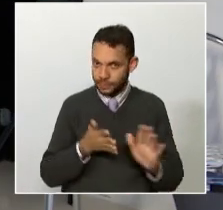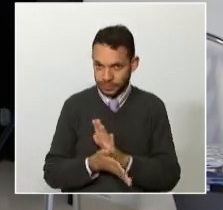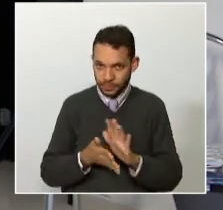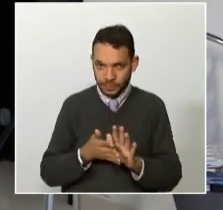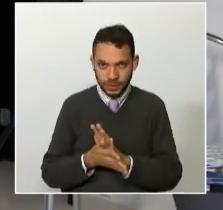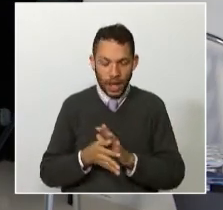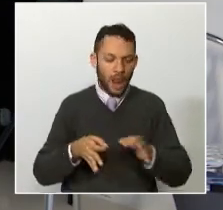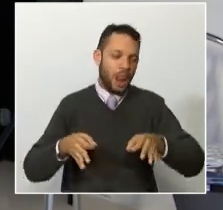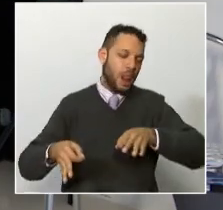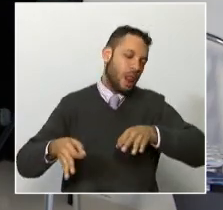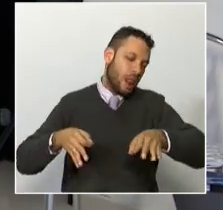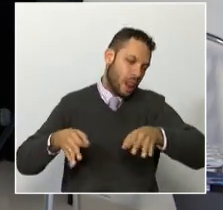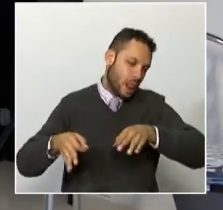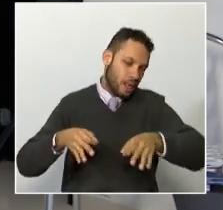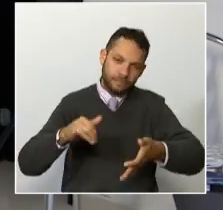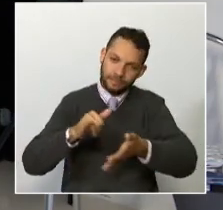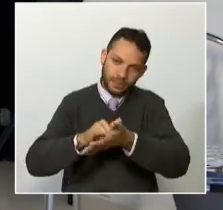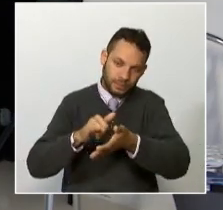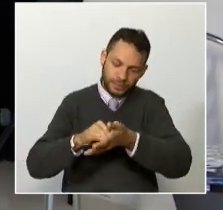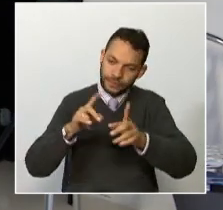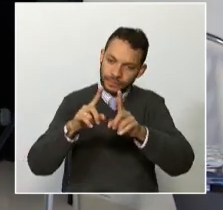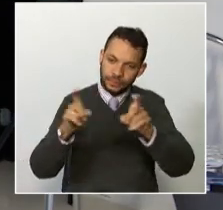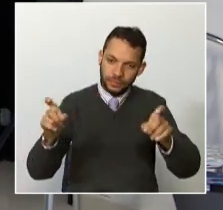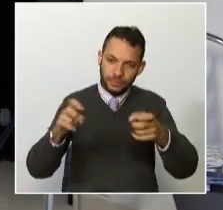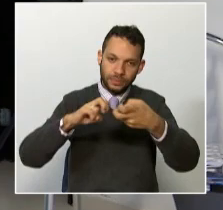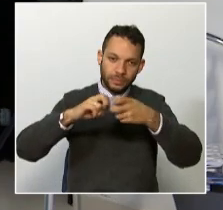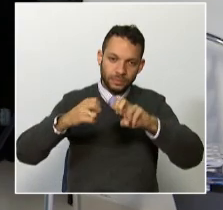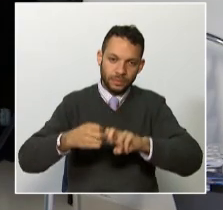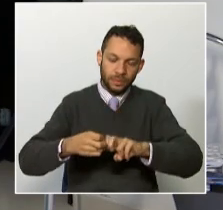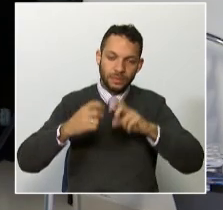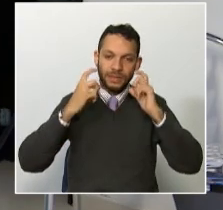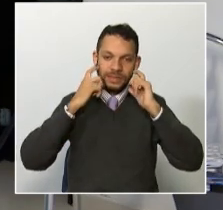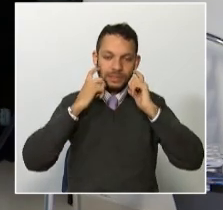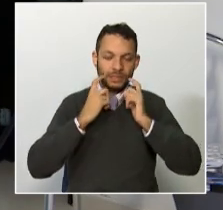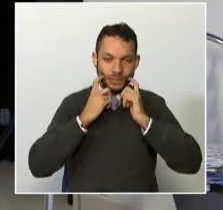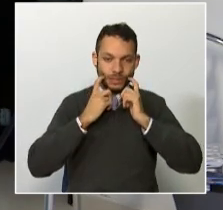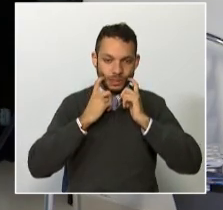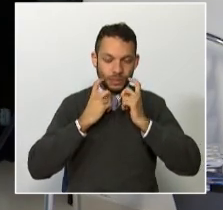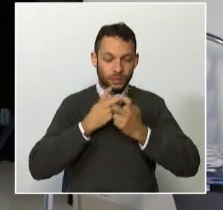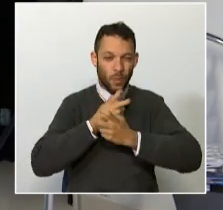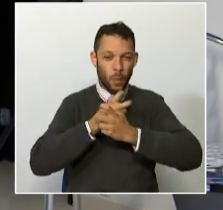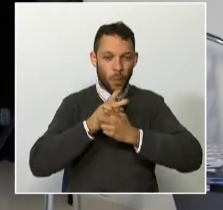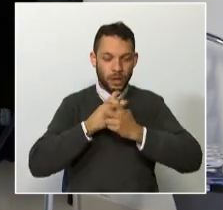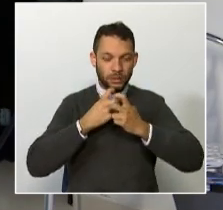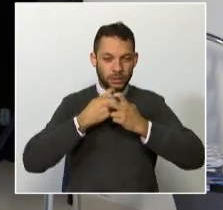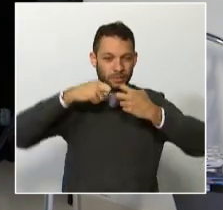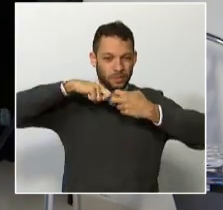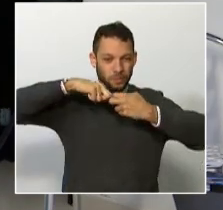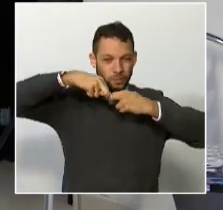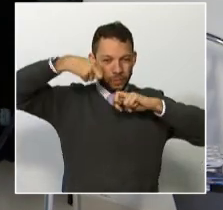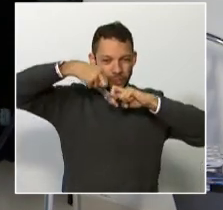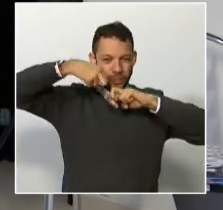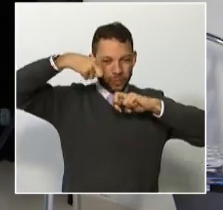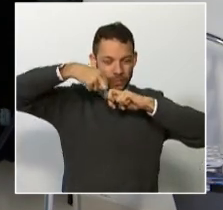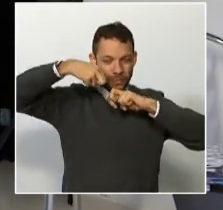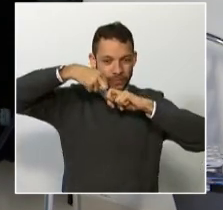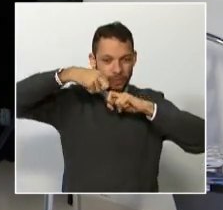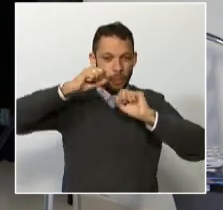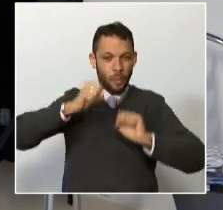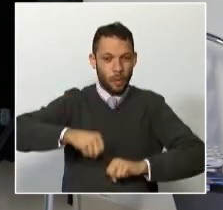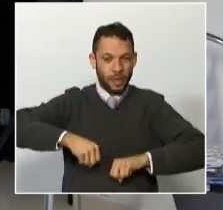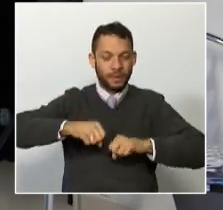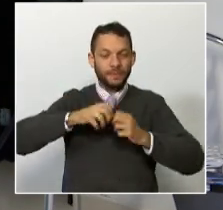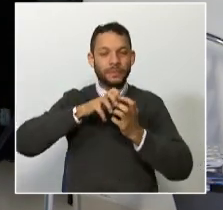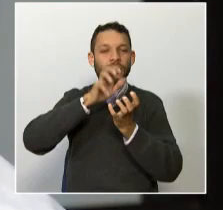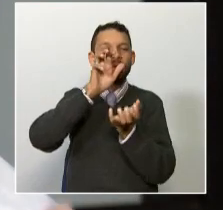se ha hablado de la articulación temporomandibular, que es una articulación que en muchas de las ocasiones yo diría que